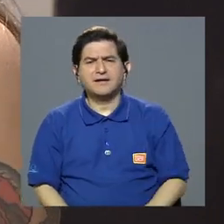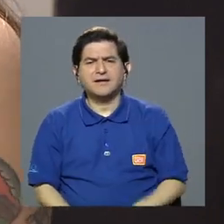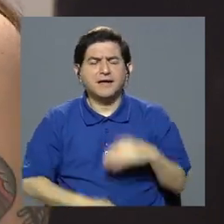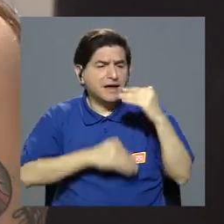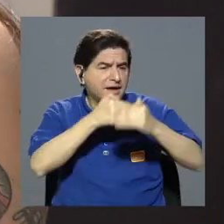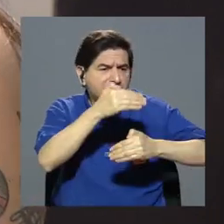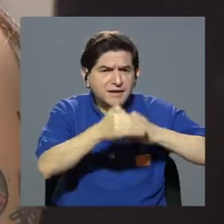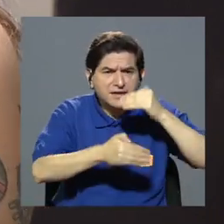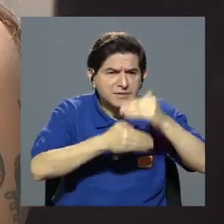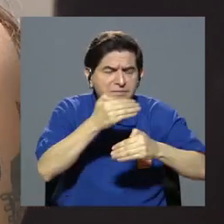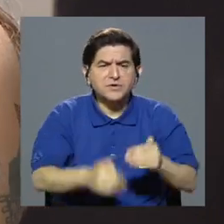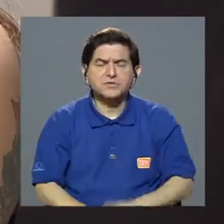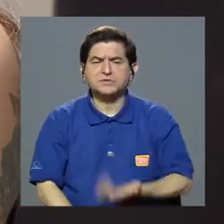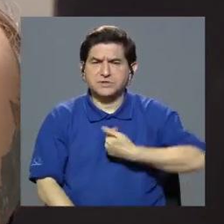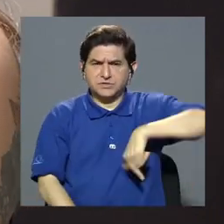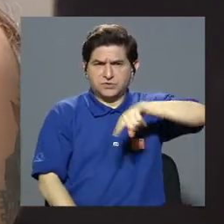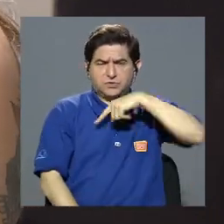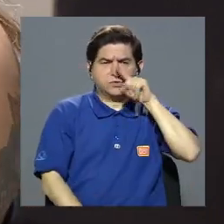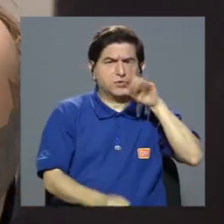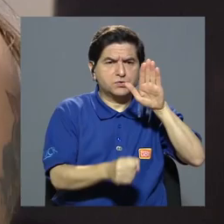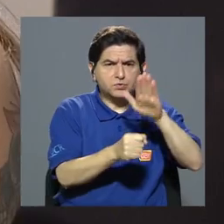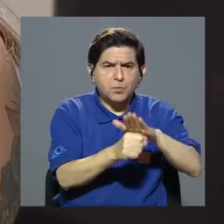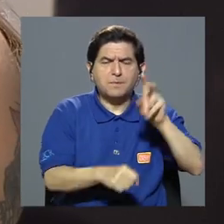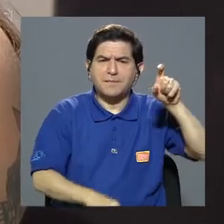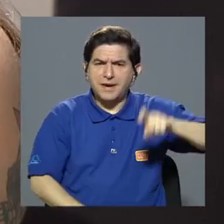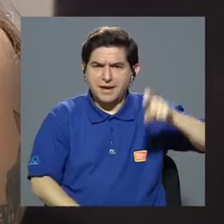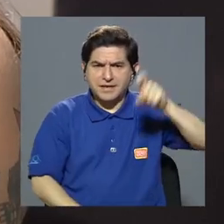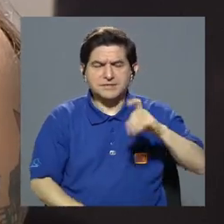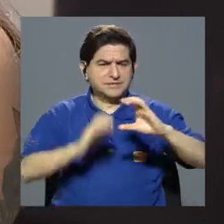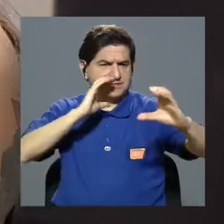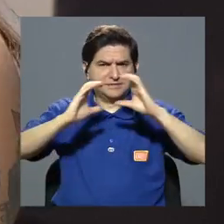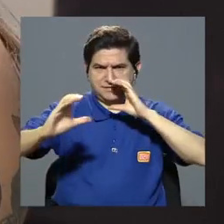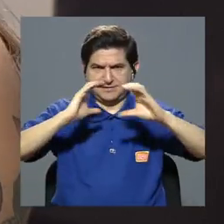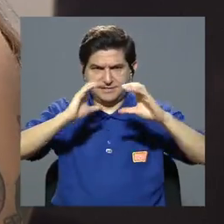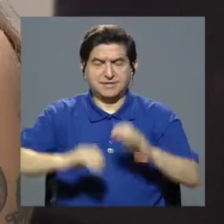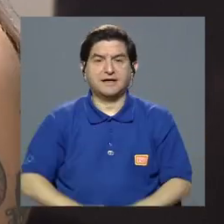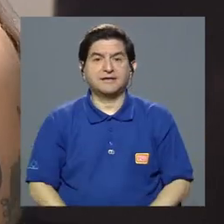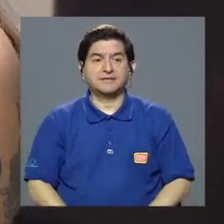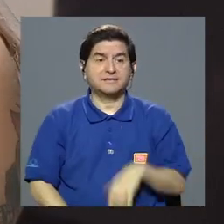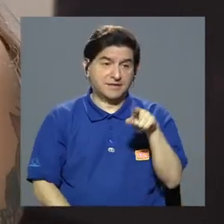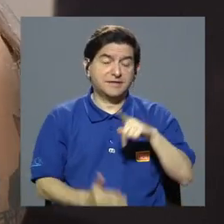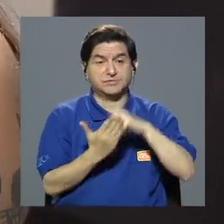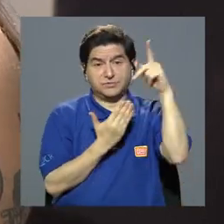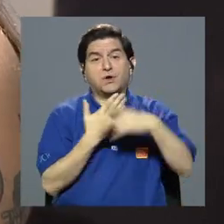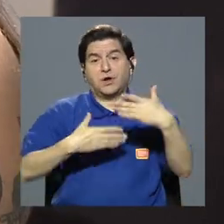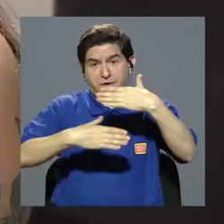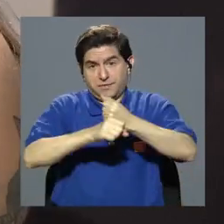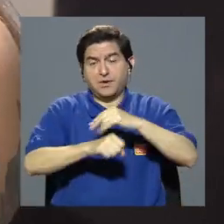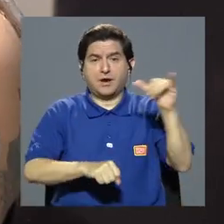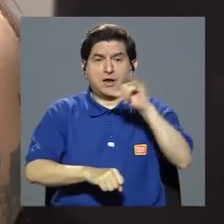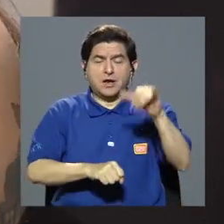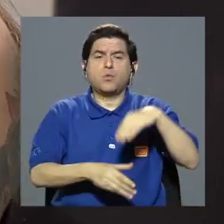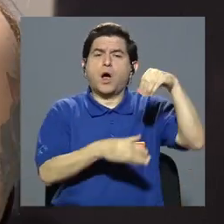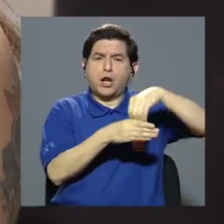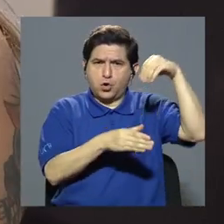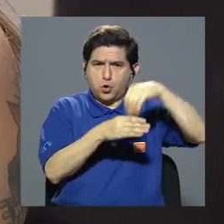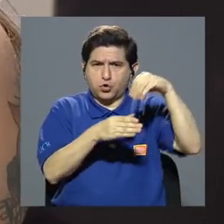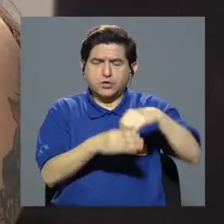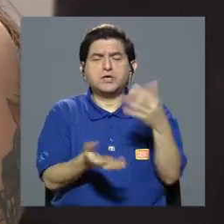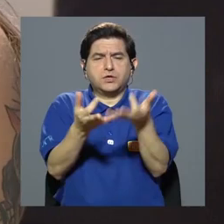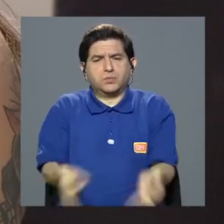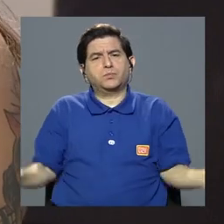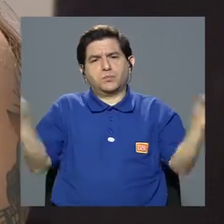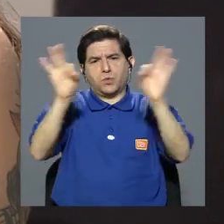un aprendizaje de cómo hacemos para cumplir con las necesidades de comunicación qué es lo que hace programa verdad y a la vez darles